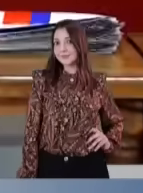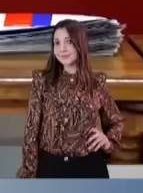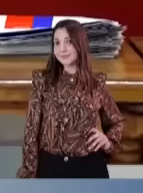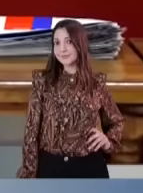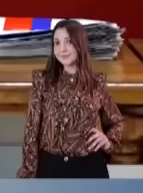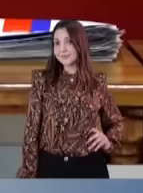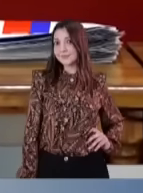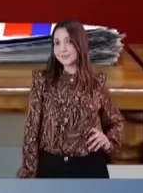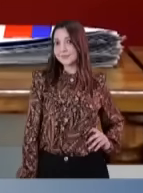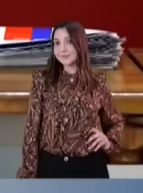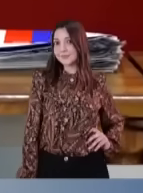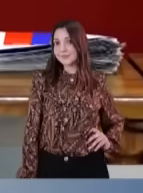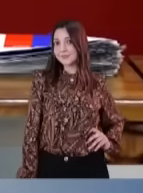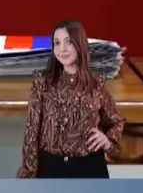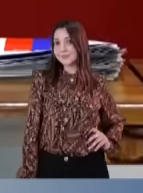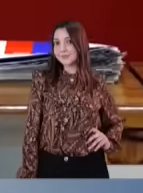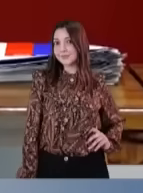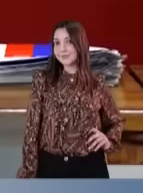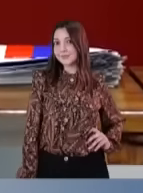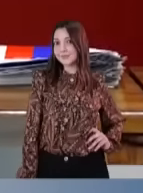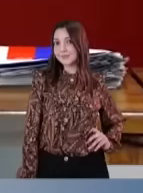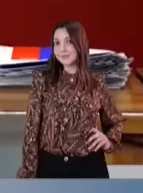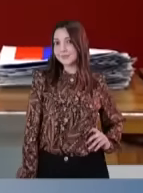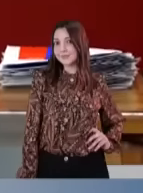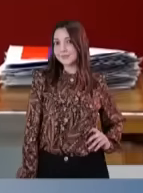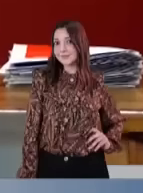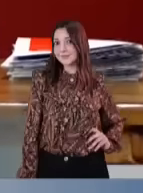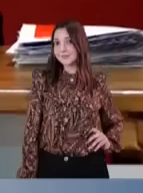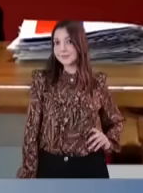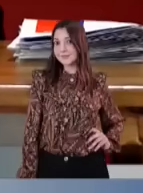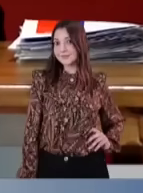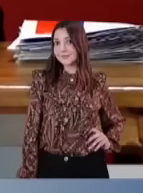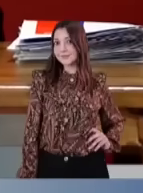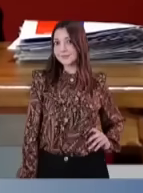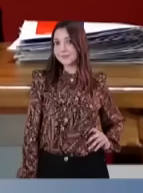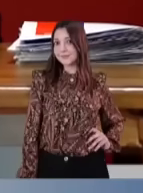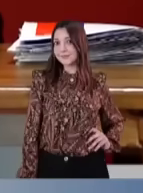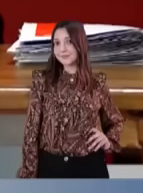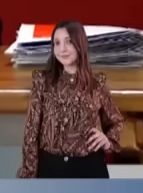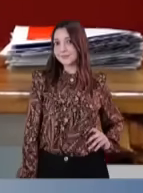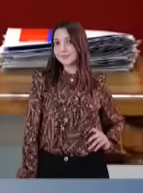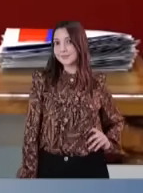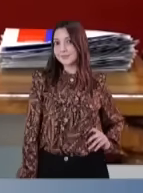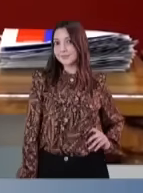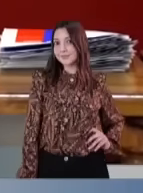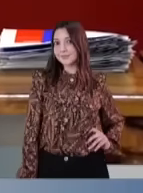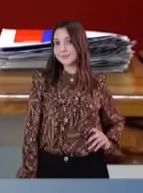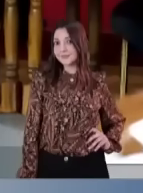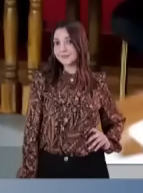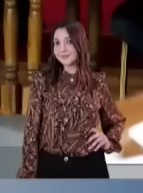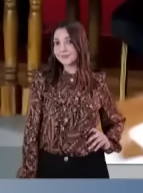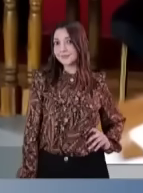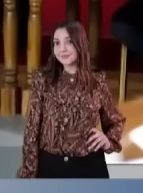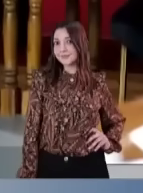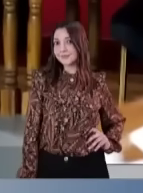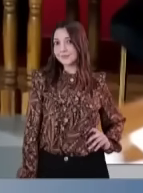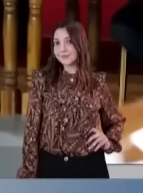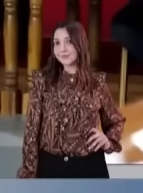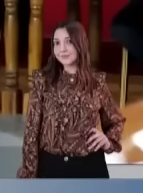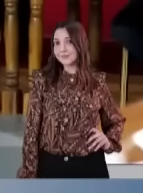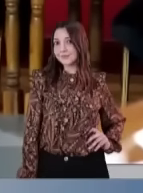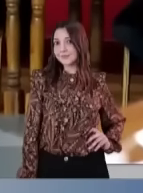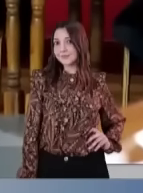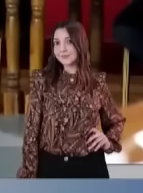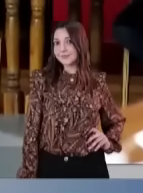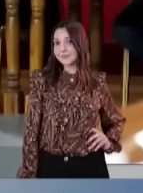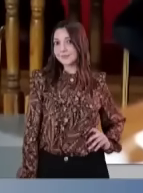también instalar nombres. Exacto, se hace en forma muy reservada, no digo secreto, pero reservada. ¿Con quiénes está realizando esta labor el